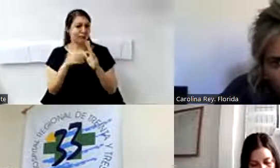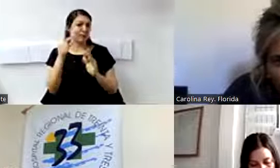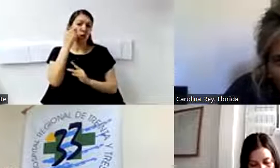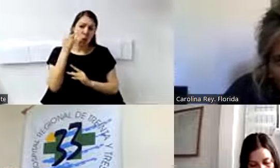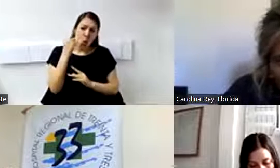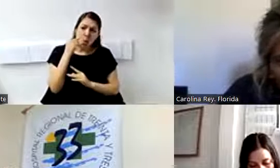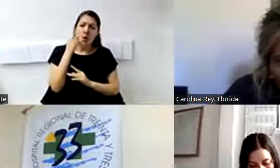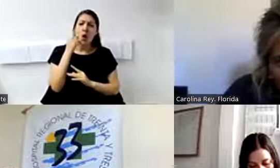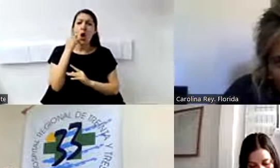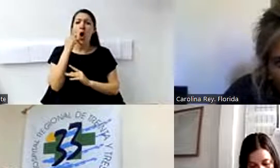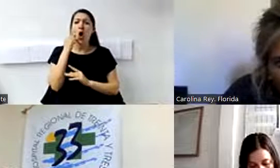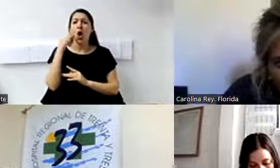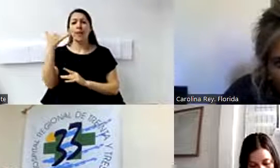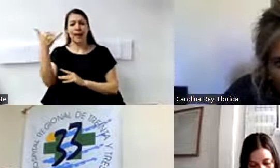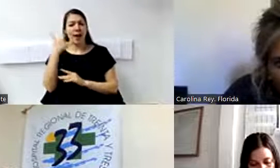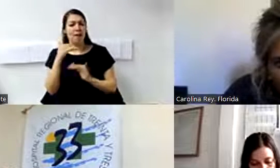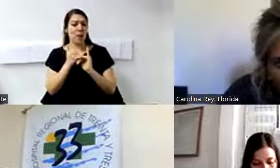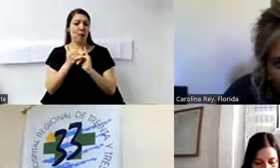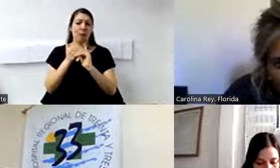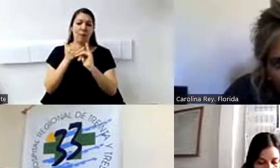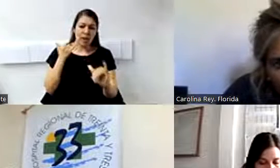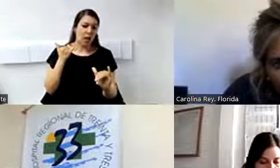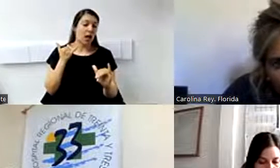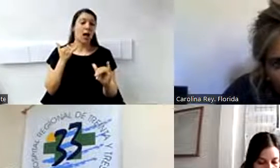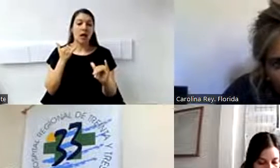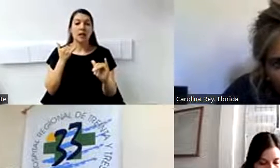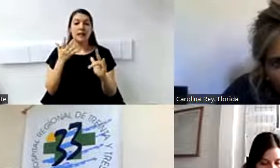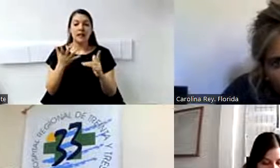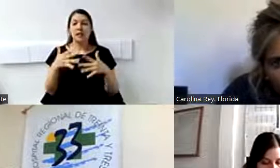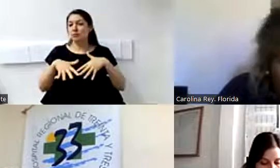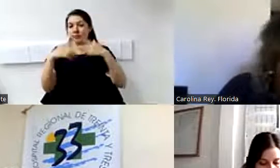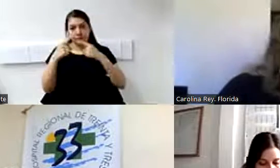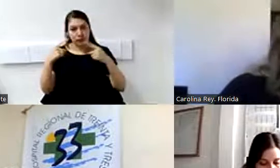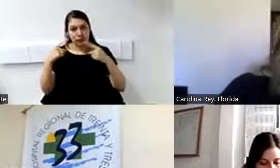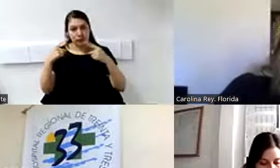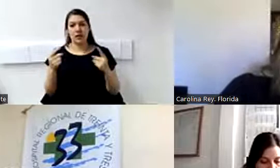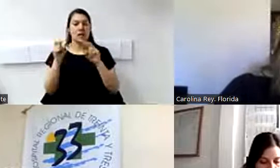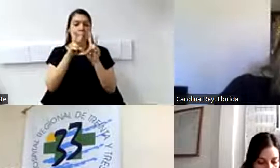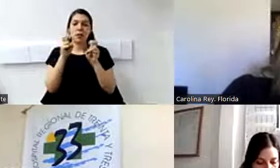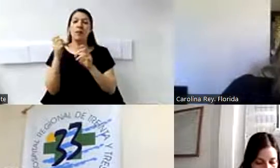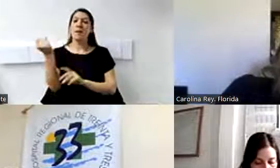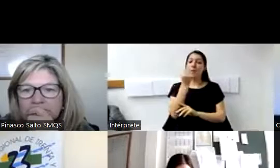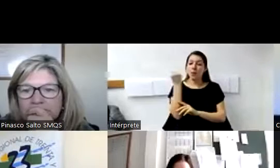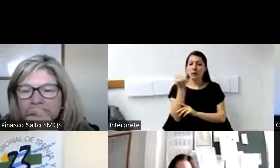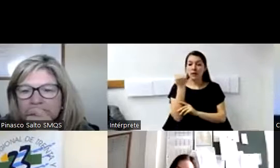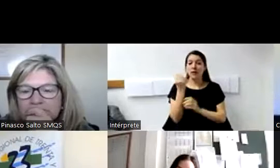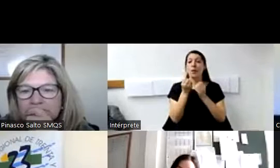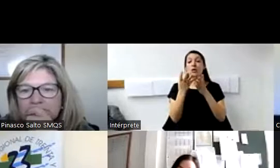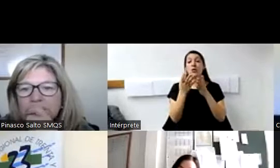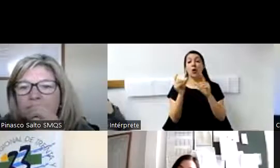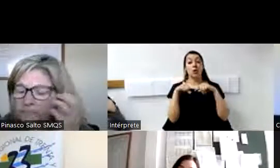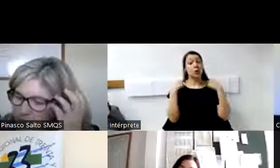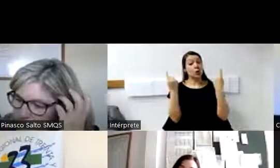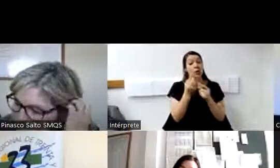correo. Es un tema clave, y por eso estamos en esta alianza con el Ministerio de